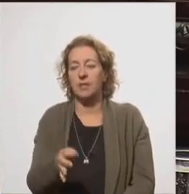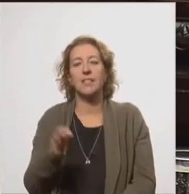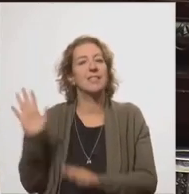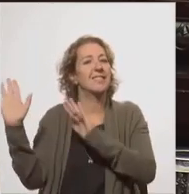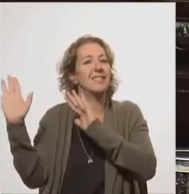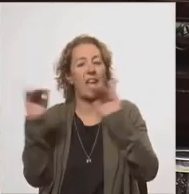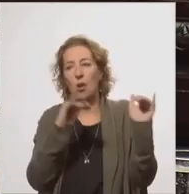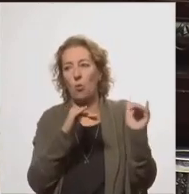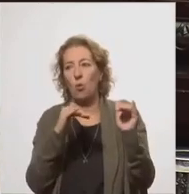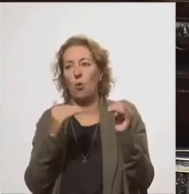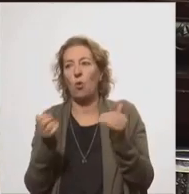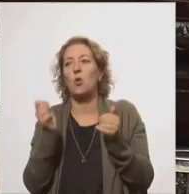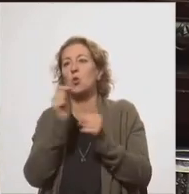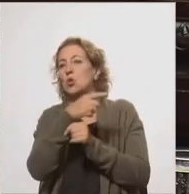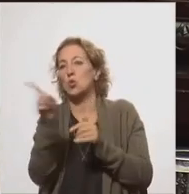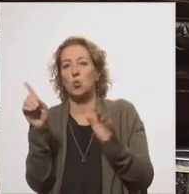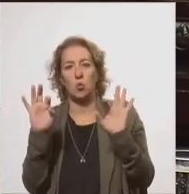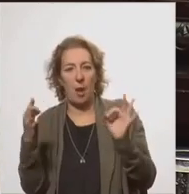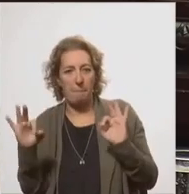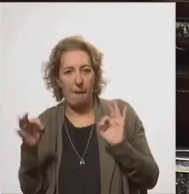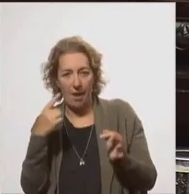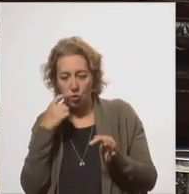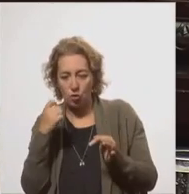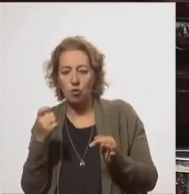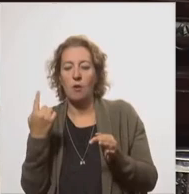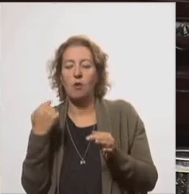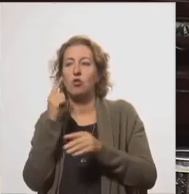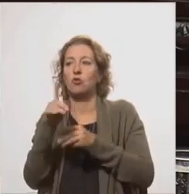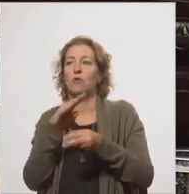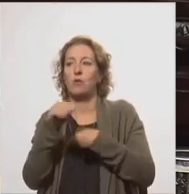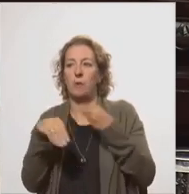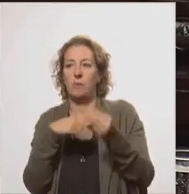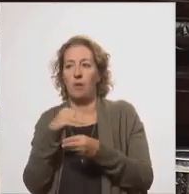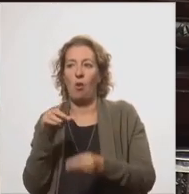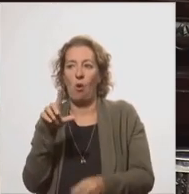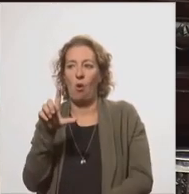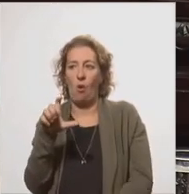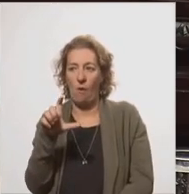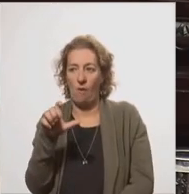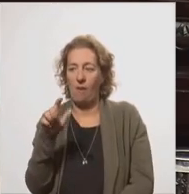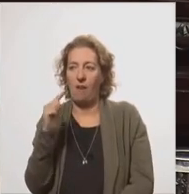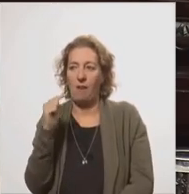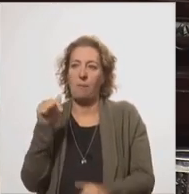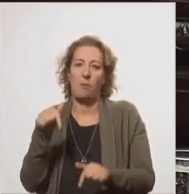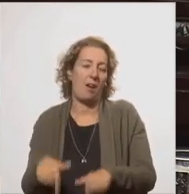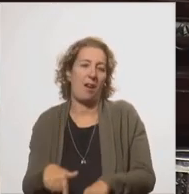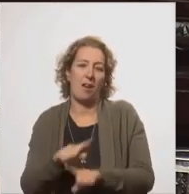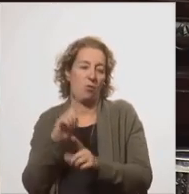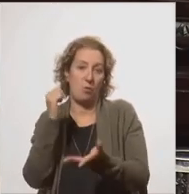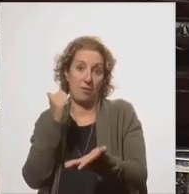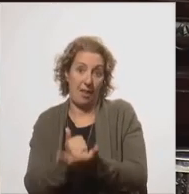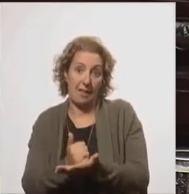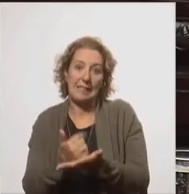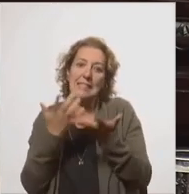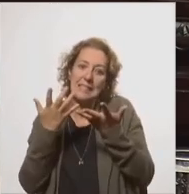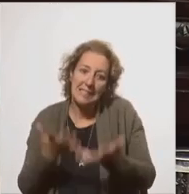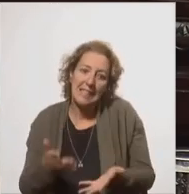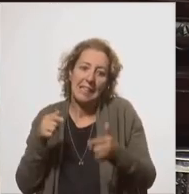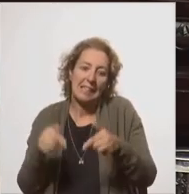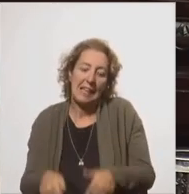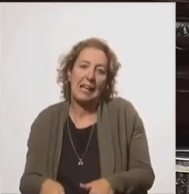saludo que me hacen llegar sus hermanos, su familia, que por obvias razones no están hoy aquí, que hubieran querido estar